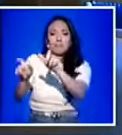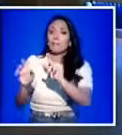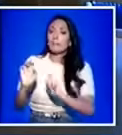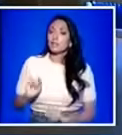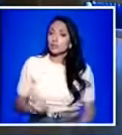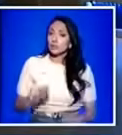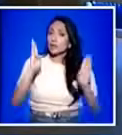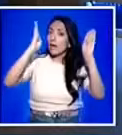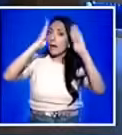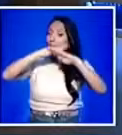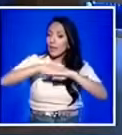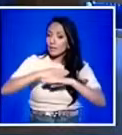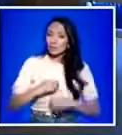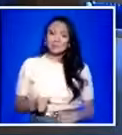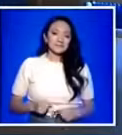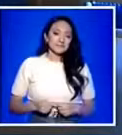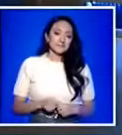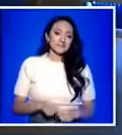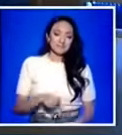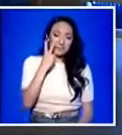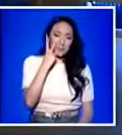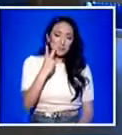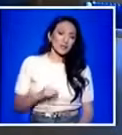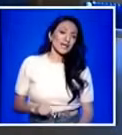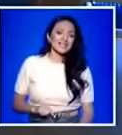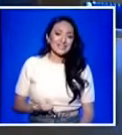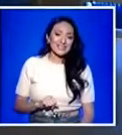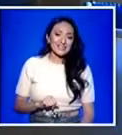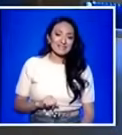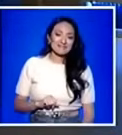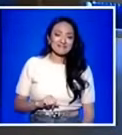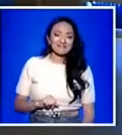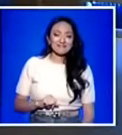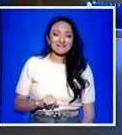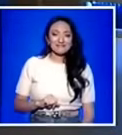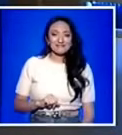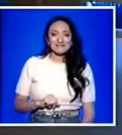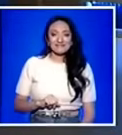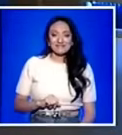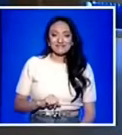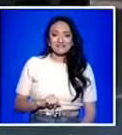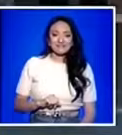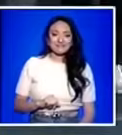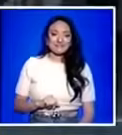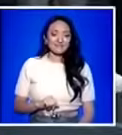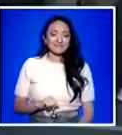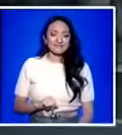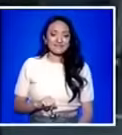de forma gratuita, como nos gusta. Alex Ceballos nos cuenta más.